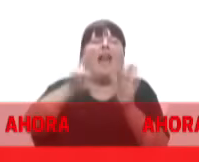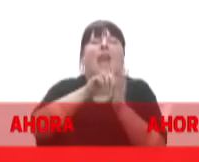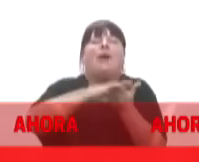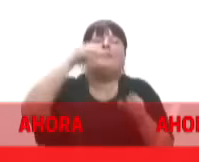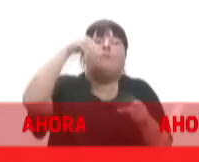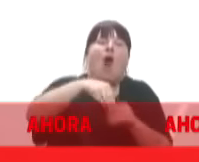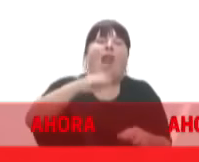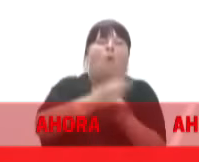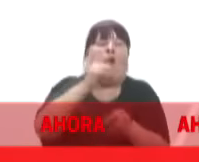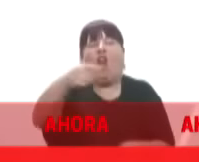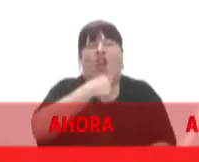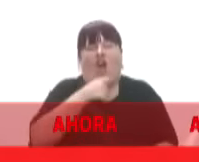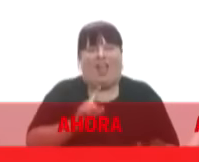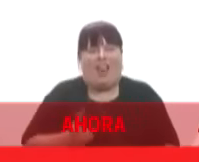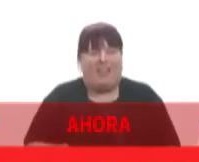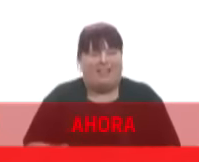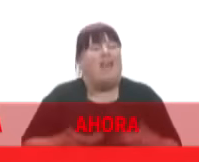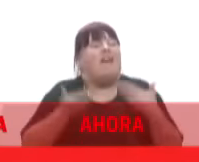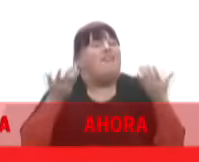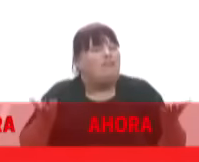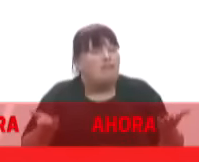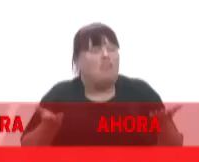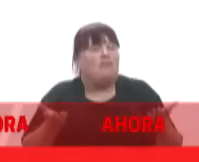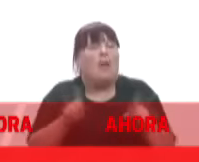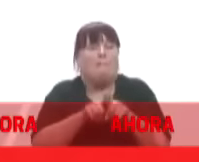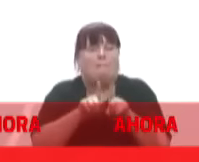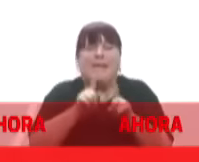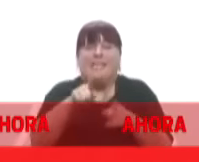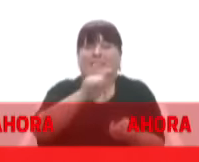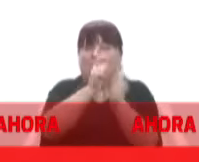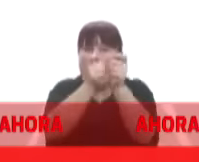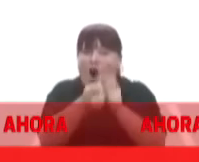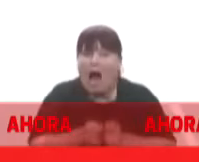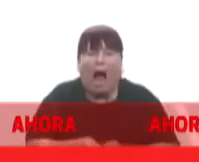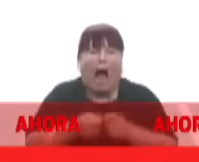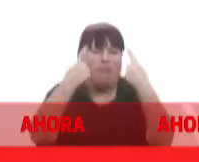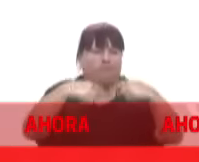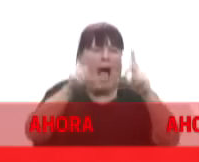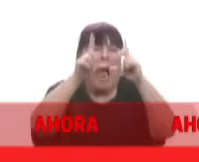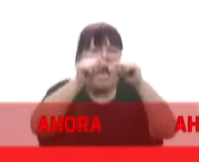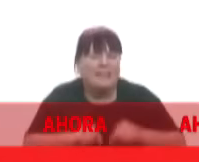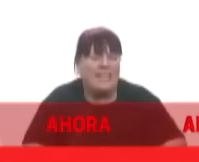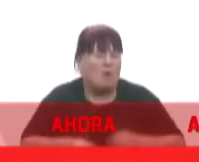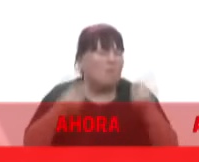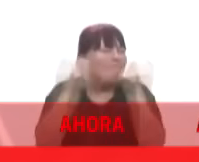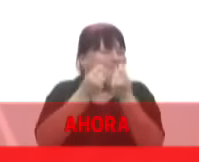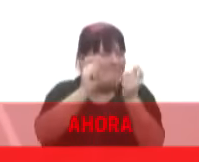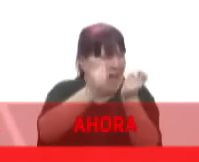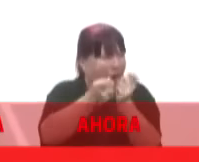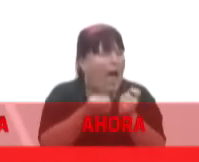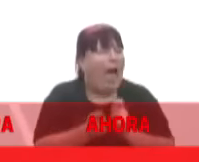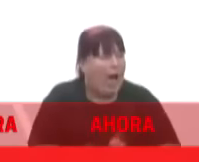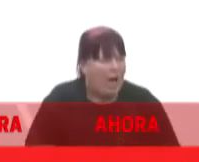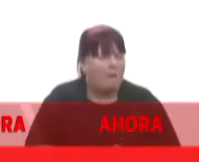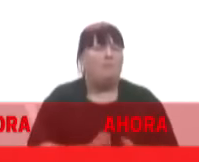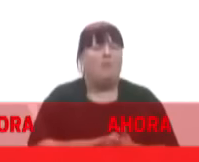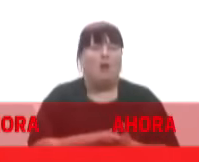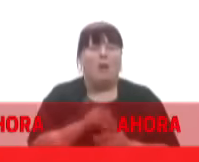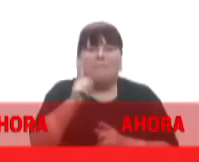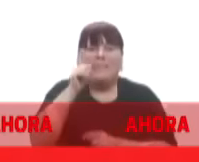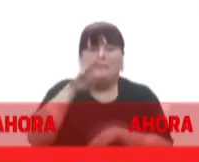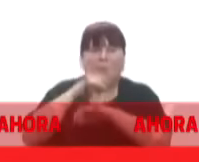educación. Entonces... Así como se han modificado un montón de artículos, un montón, que los ha contado el